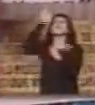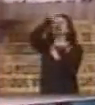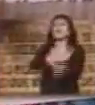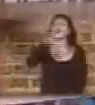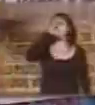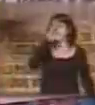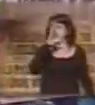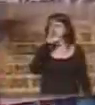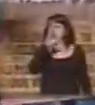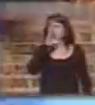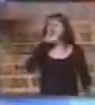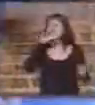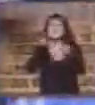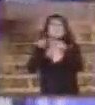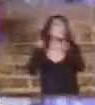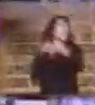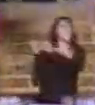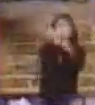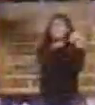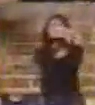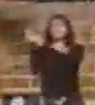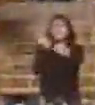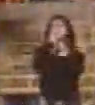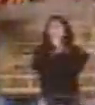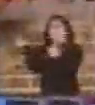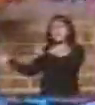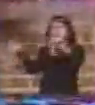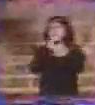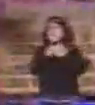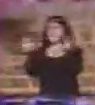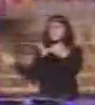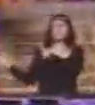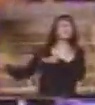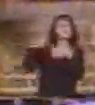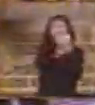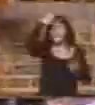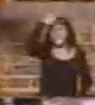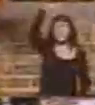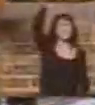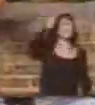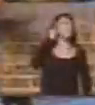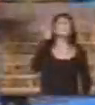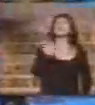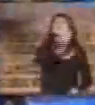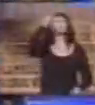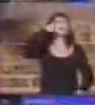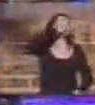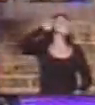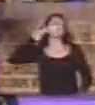febrero, murgas con las comparsas, una reina y la otra siempre